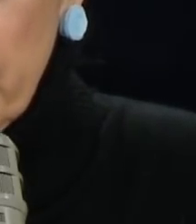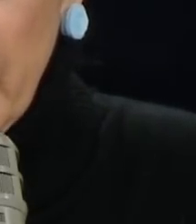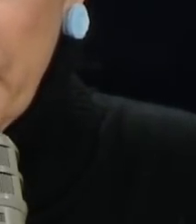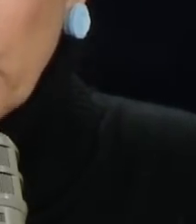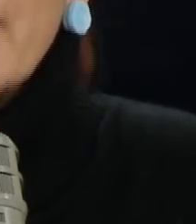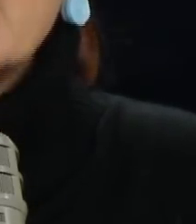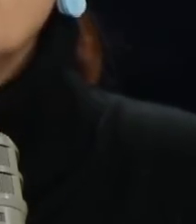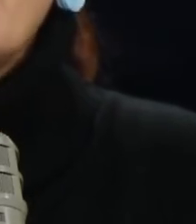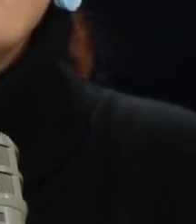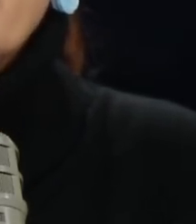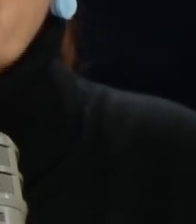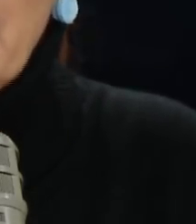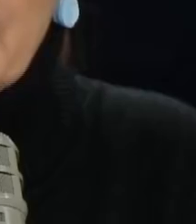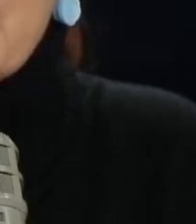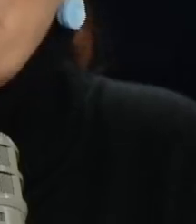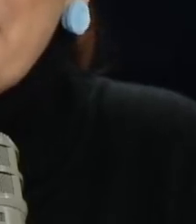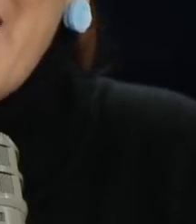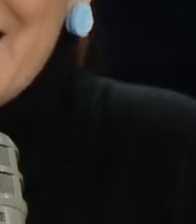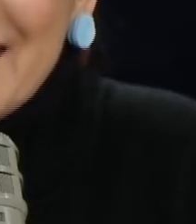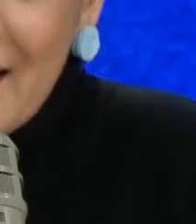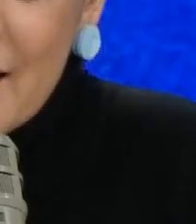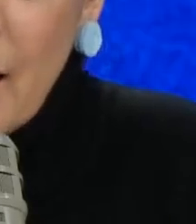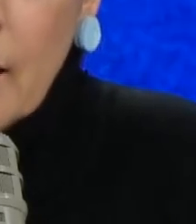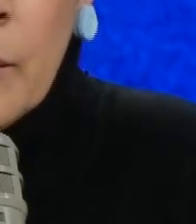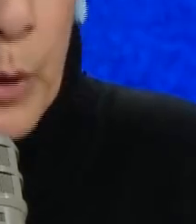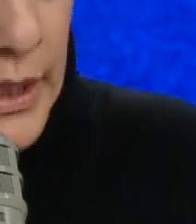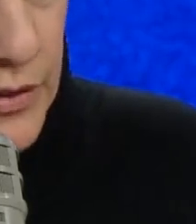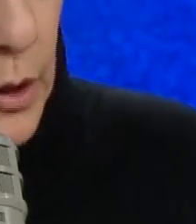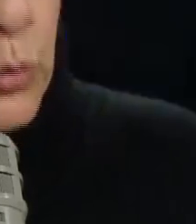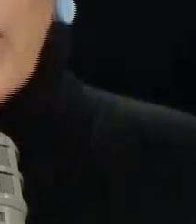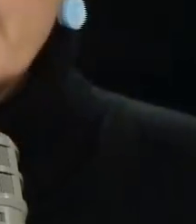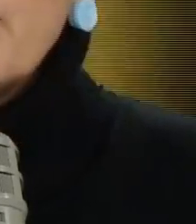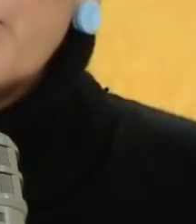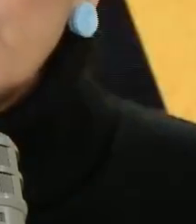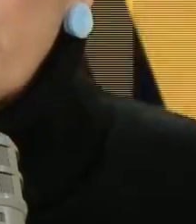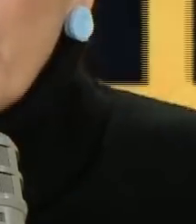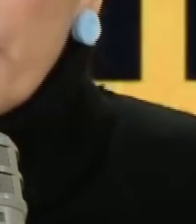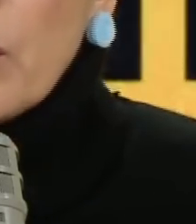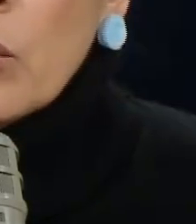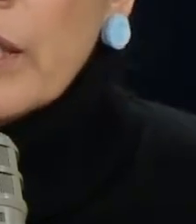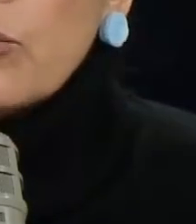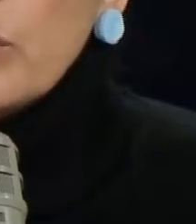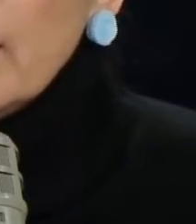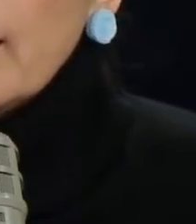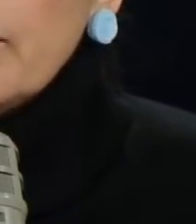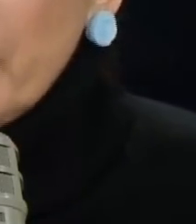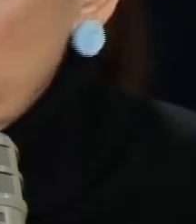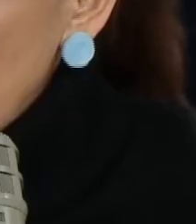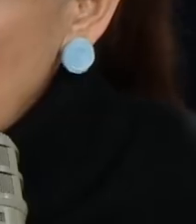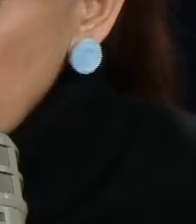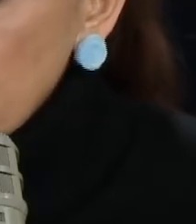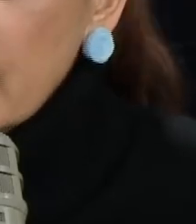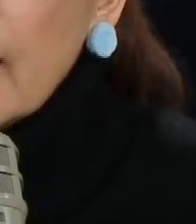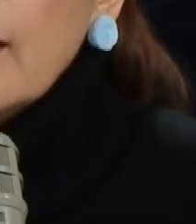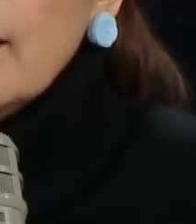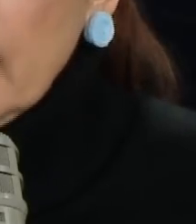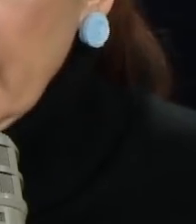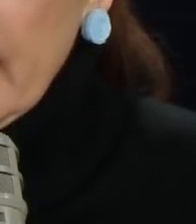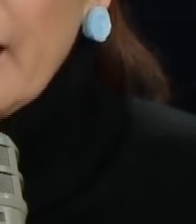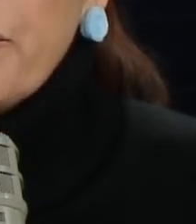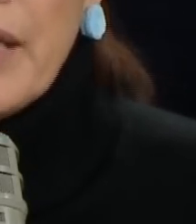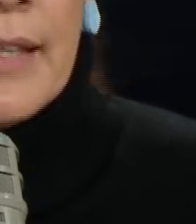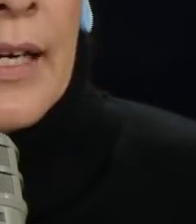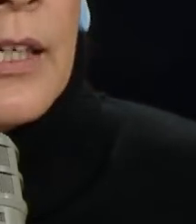las personas que tienen una sentencia en primera instancia pero hay que decirlo es una ley que había sido aprobada por el congreso y que el presidente tenía